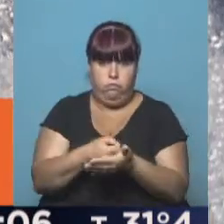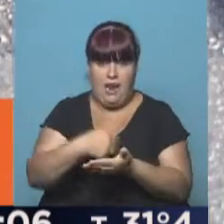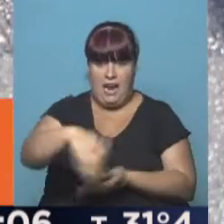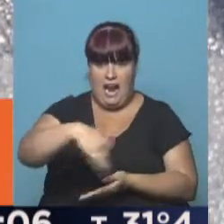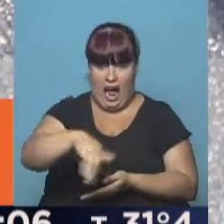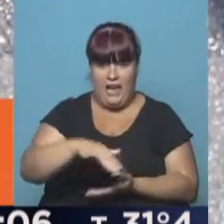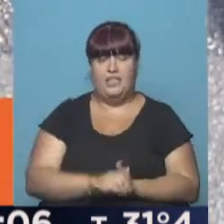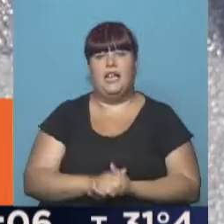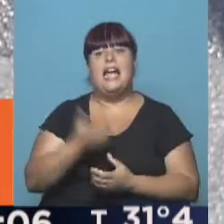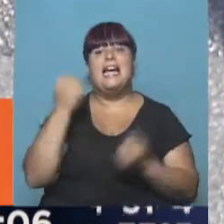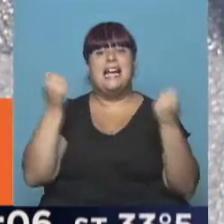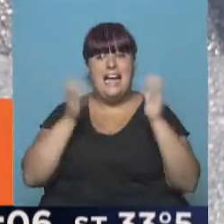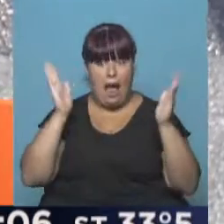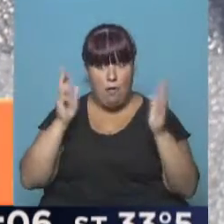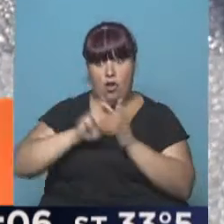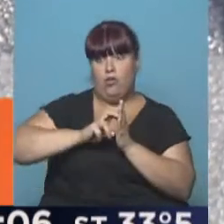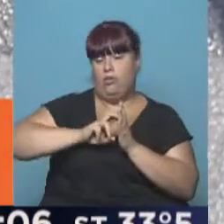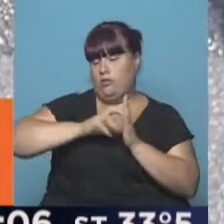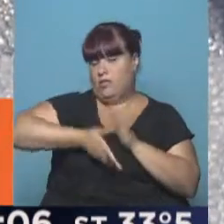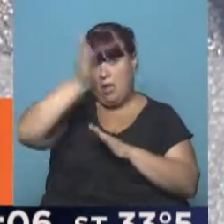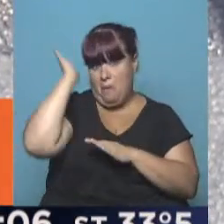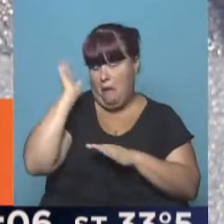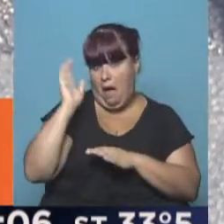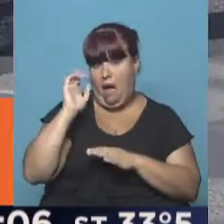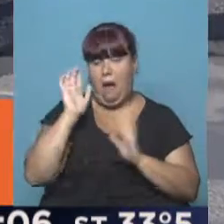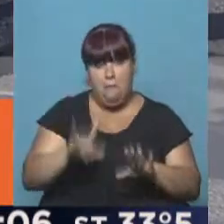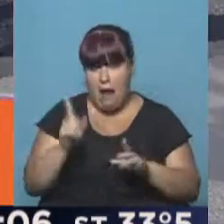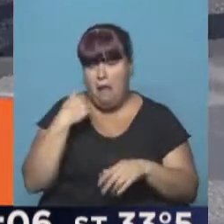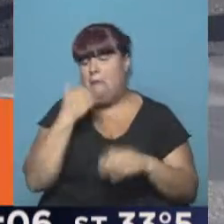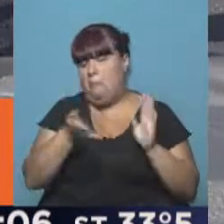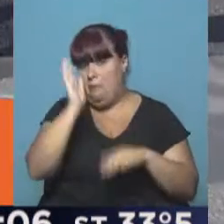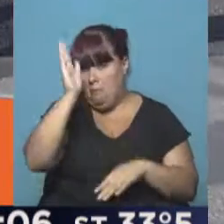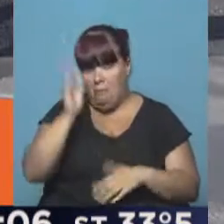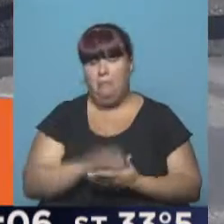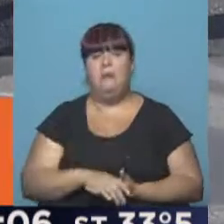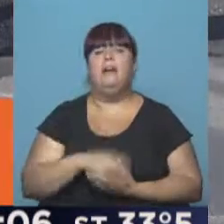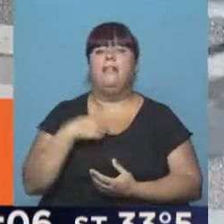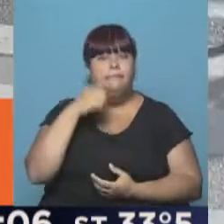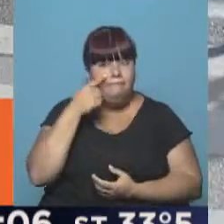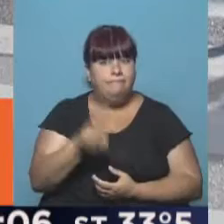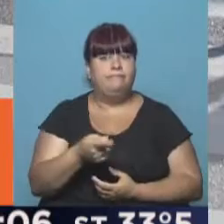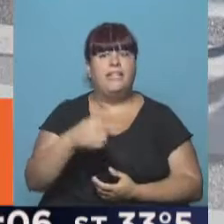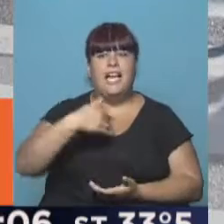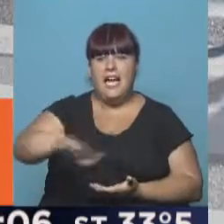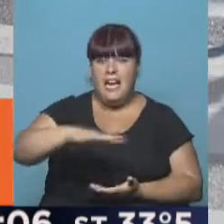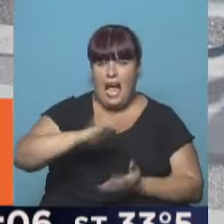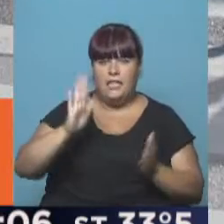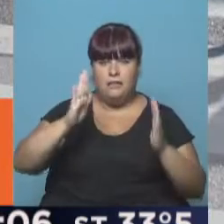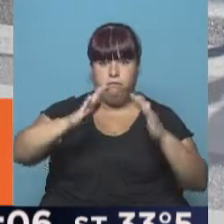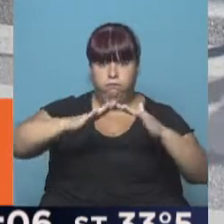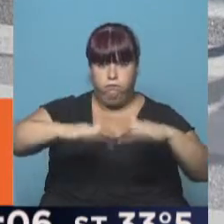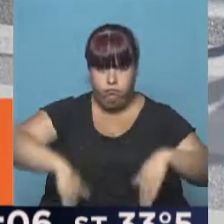asfalto, el camionero se va, no para, no se queda. Y veo que el asfalto empieza a